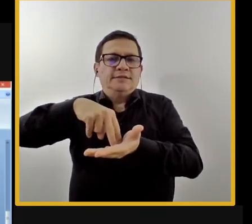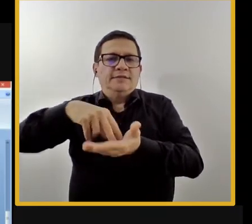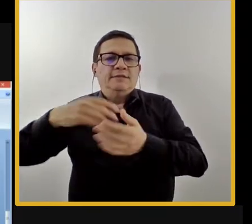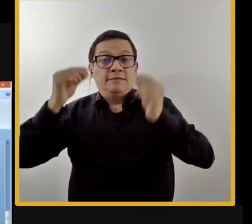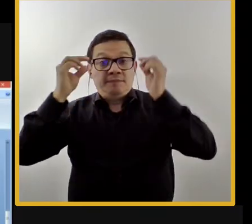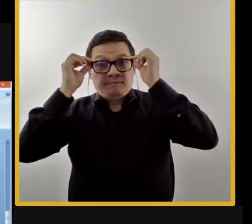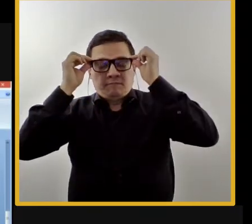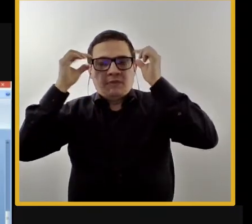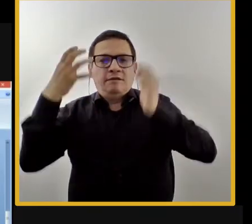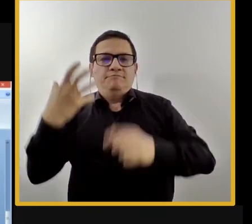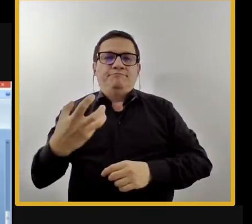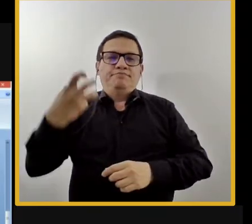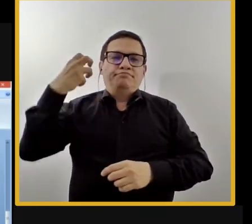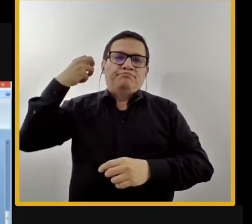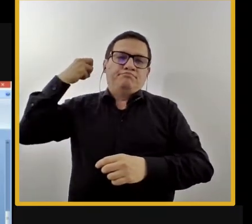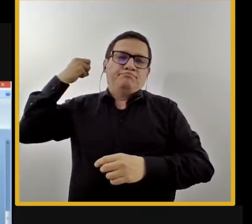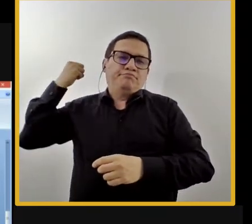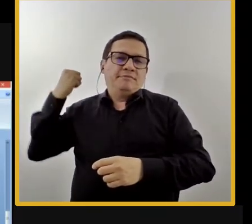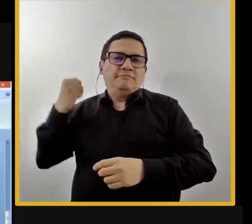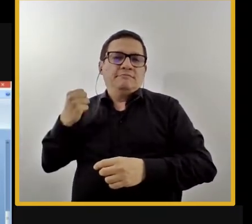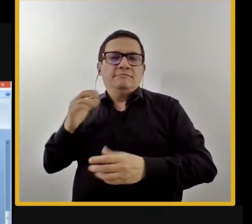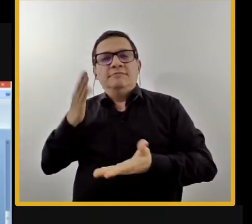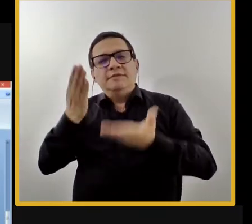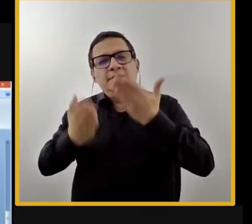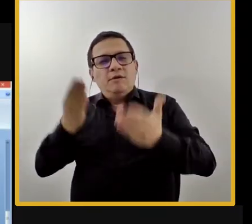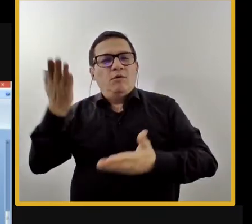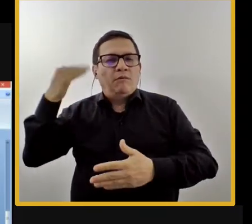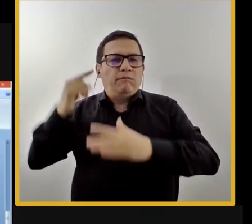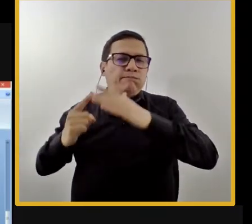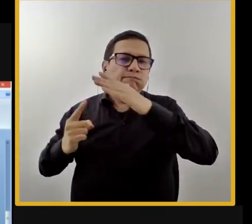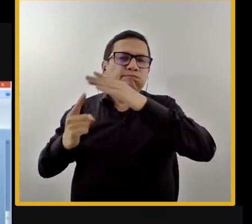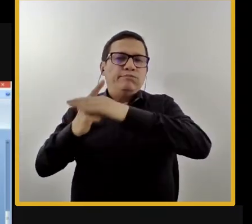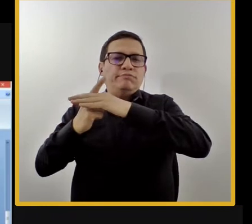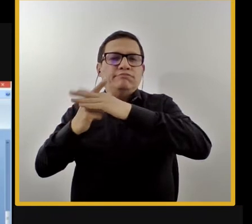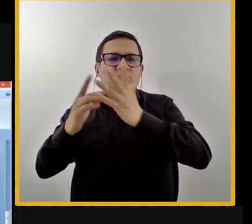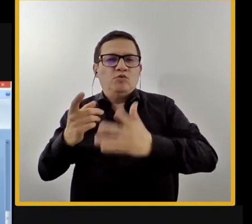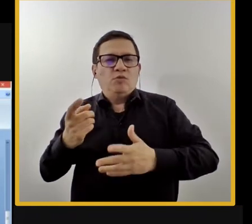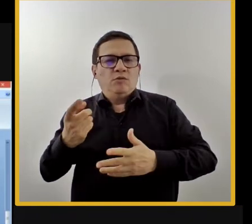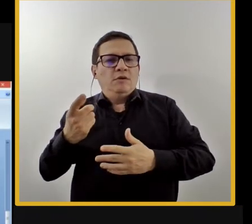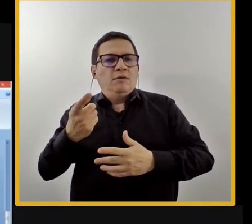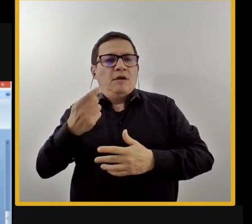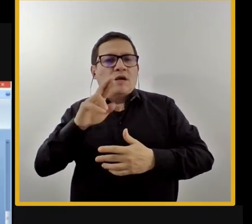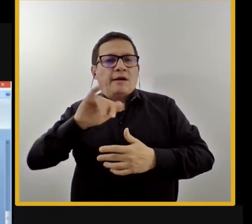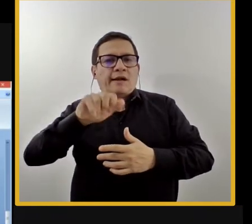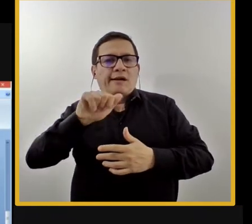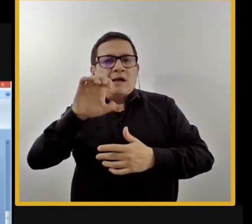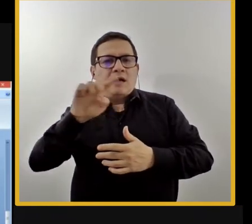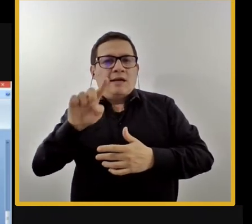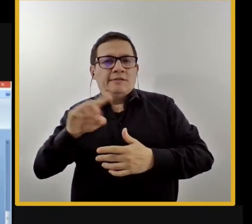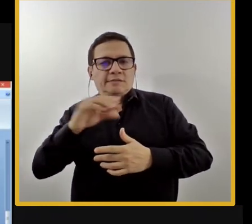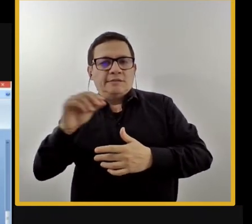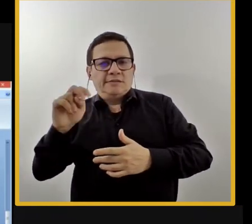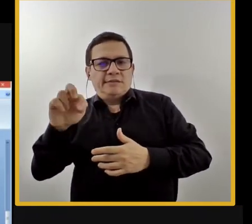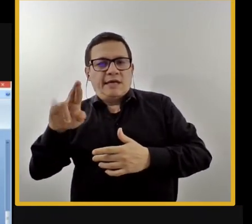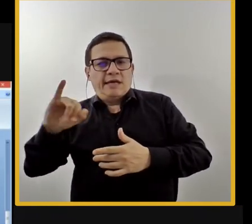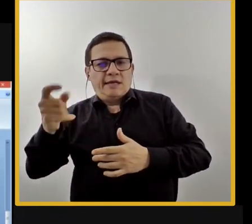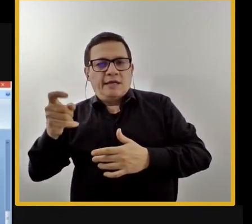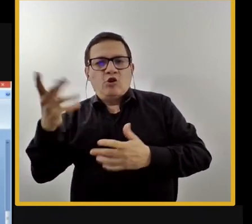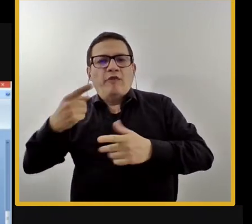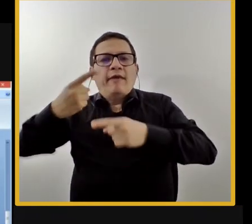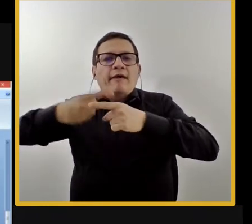primer momento, autores antiguos. Tuvo sus comienzos, dice Grajales y Negri, en la Grecia antigua,